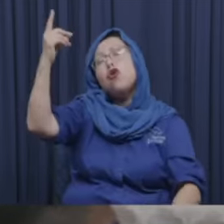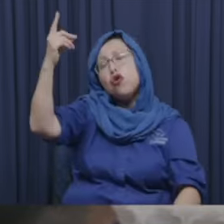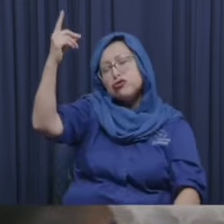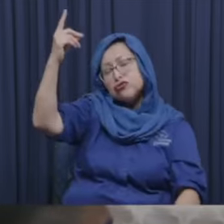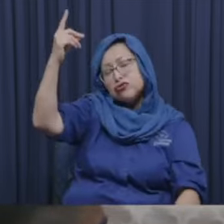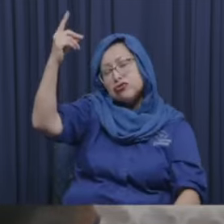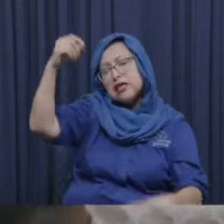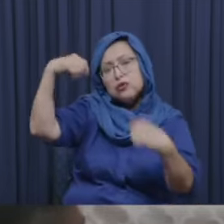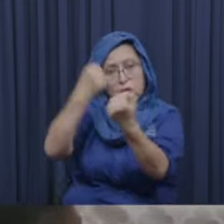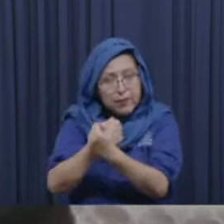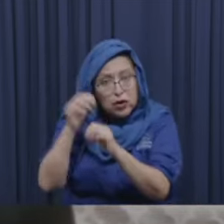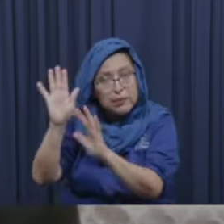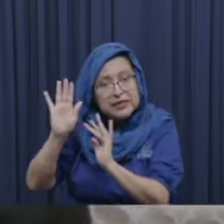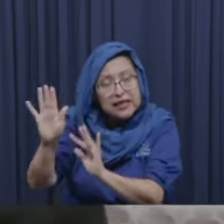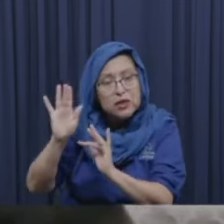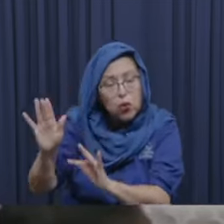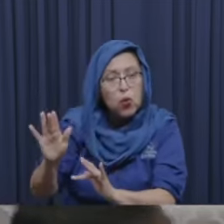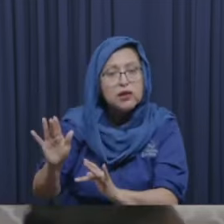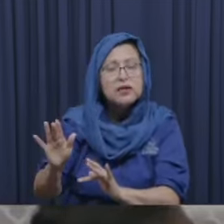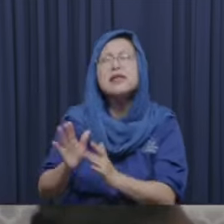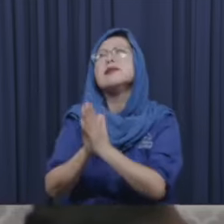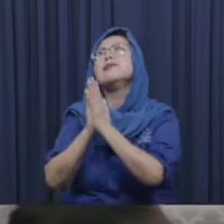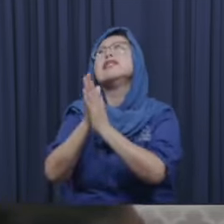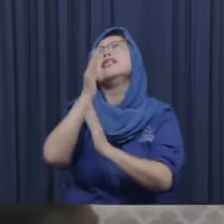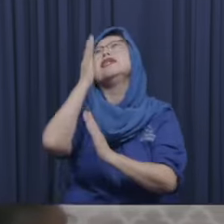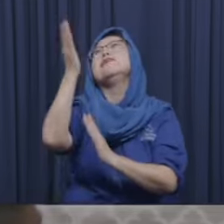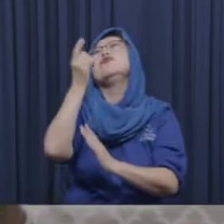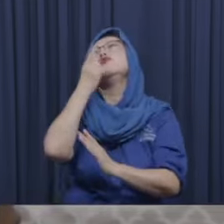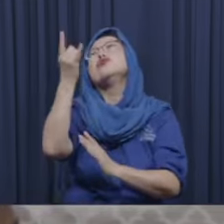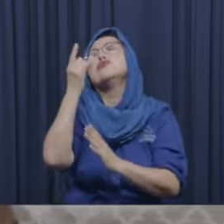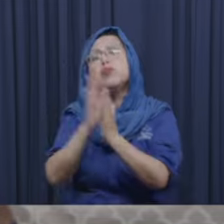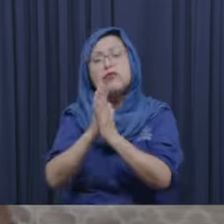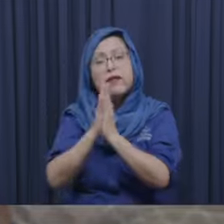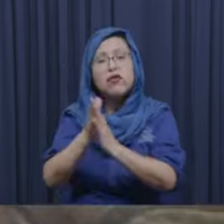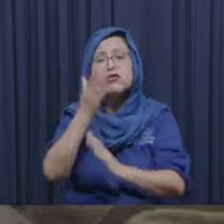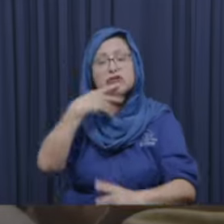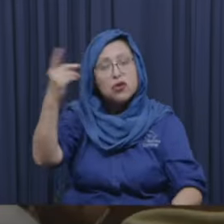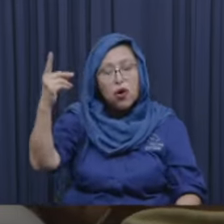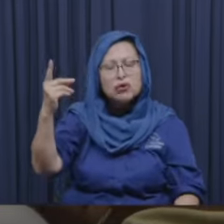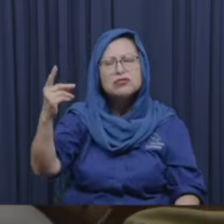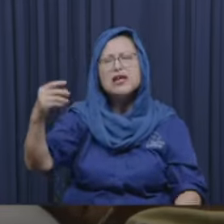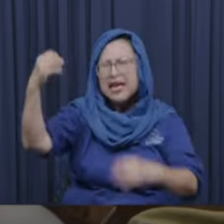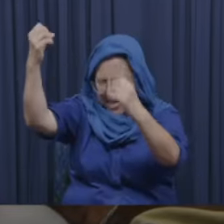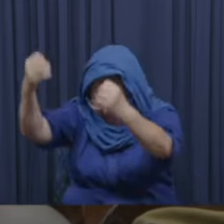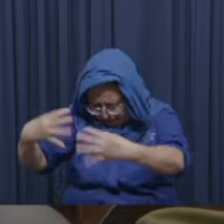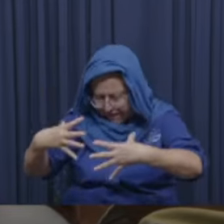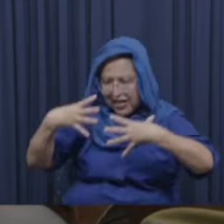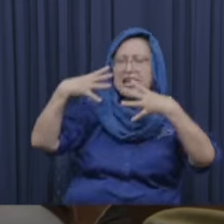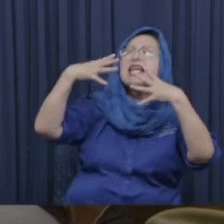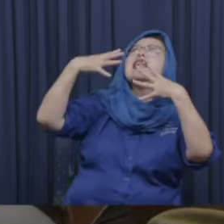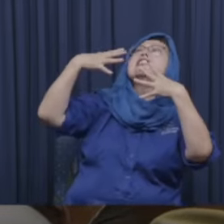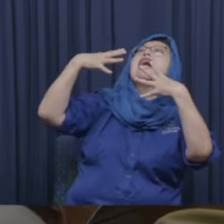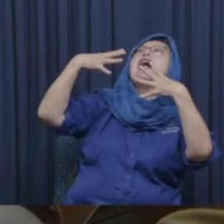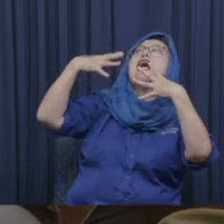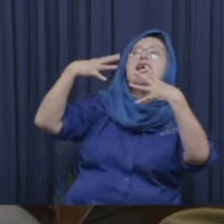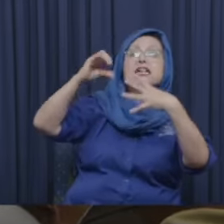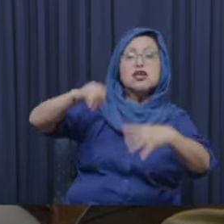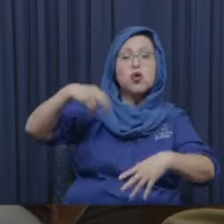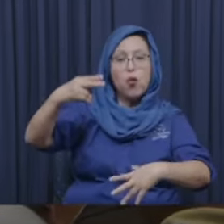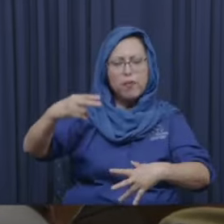en tu amor y en tu misericordia Te pedimos que tú te manifiestes señor revélate como Jehová de